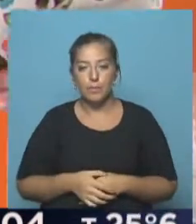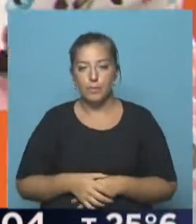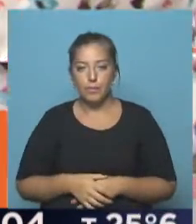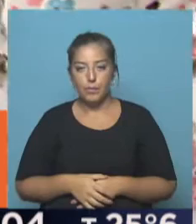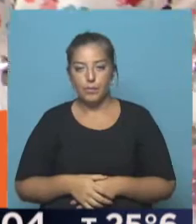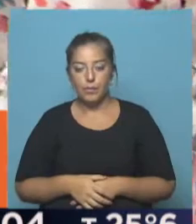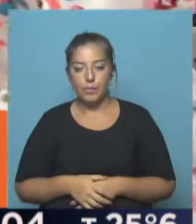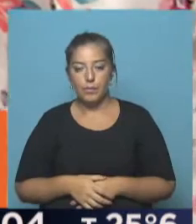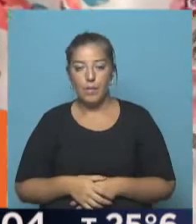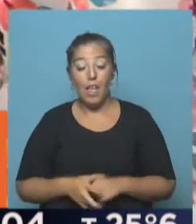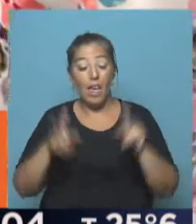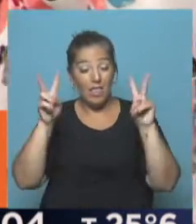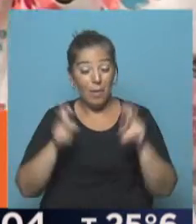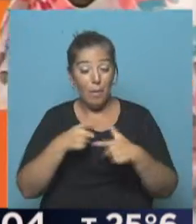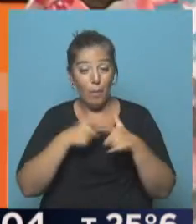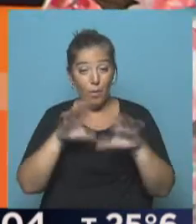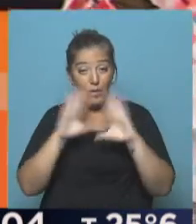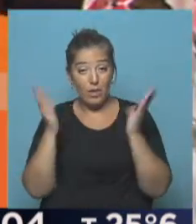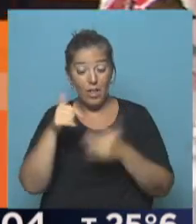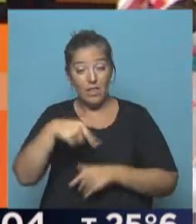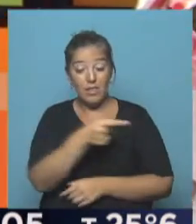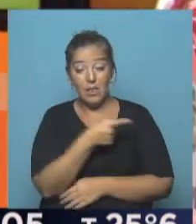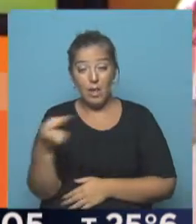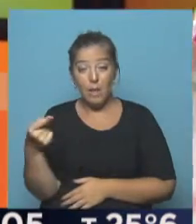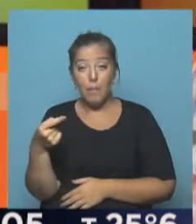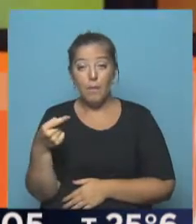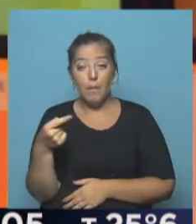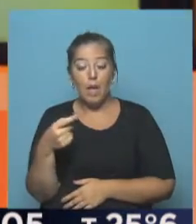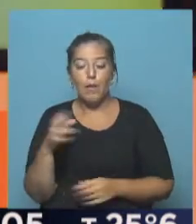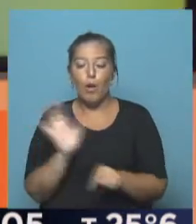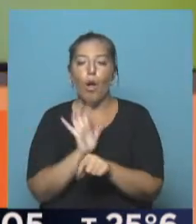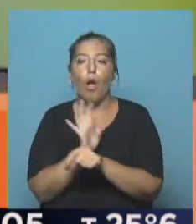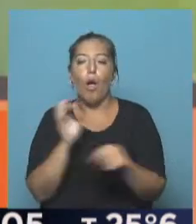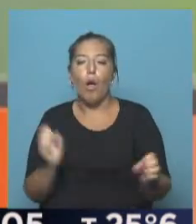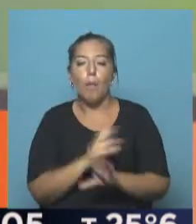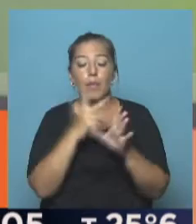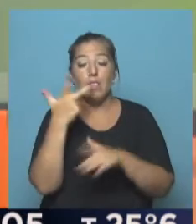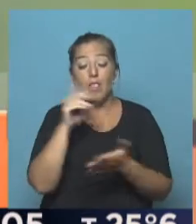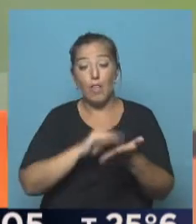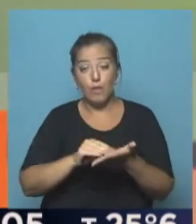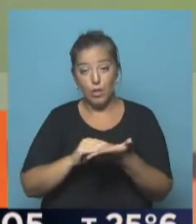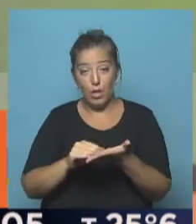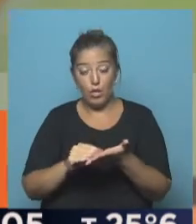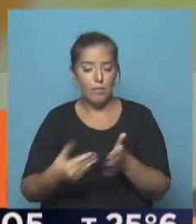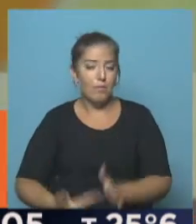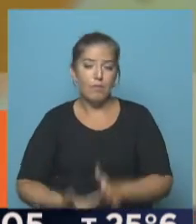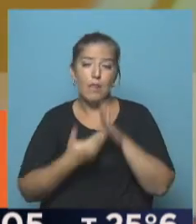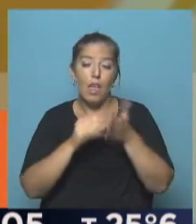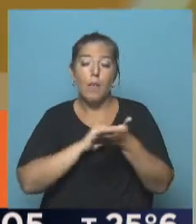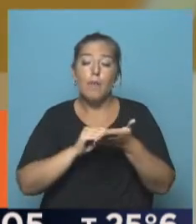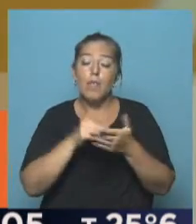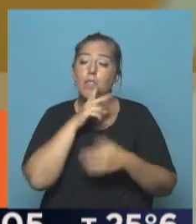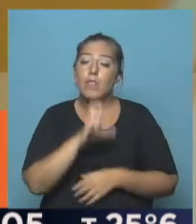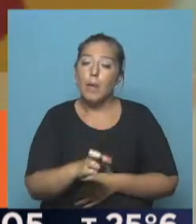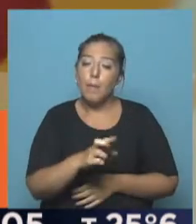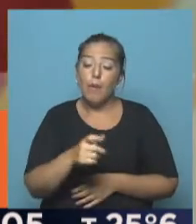objeto de este programa, que es la política internacional, esta ha sido una semana esclarecedora. Tres funcionarios centrales de la administración Trump